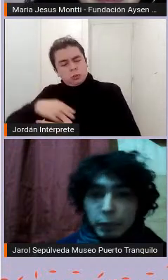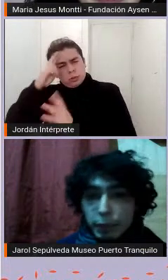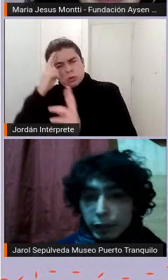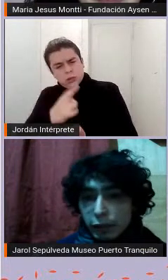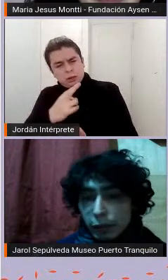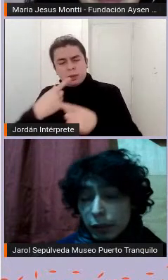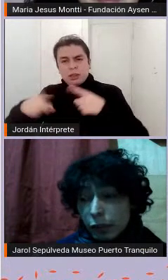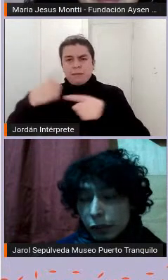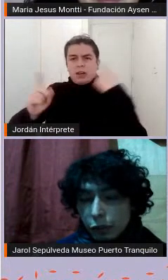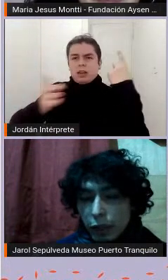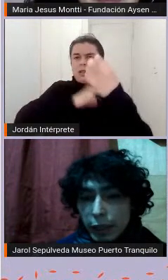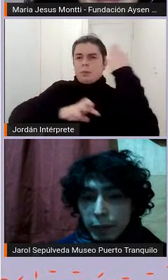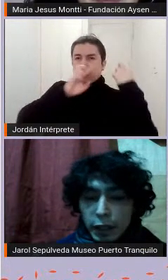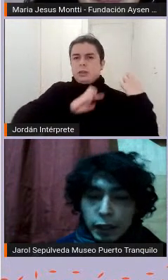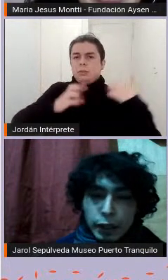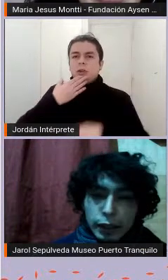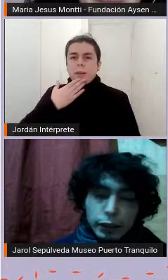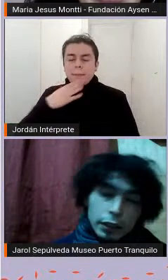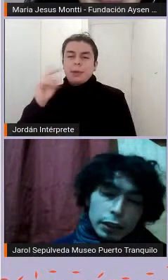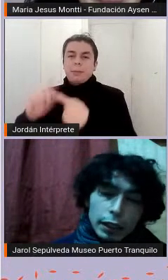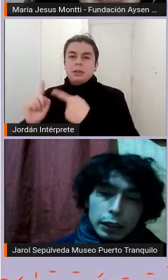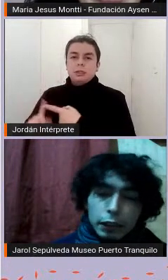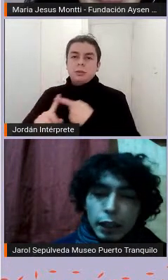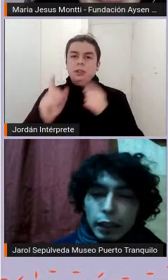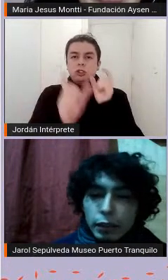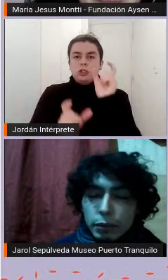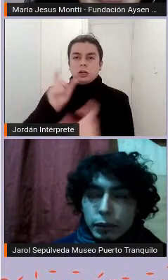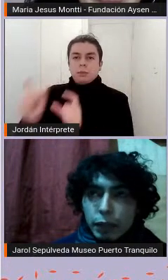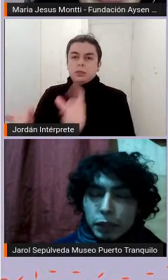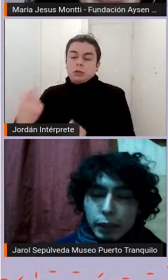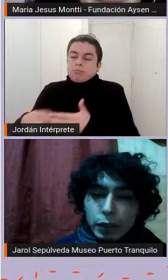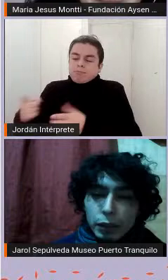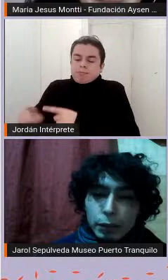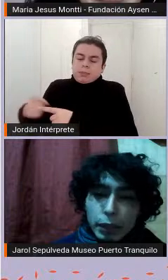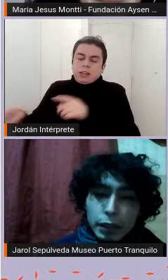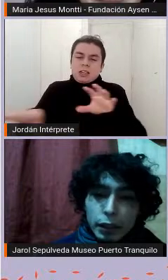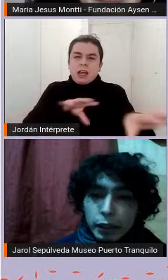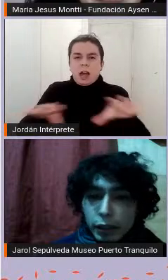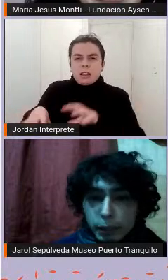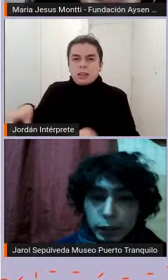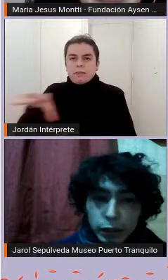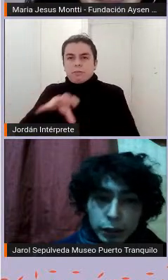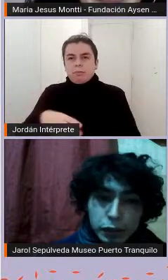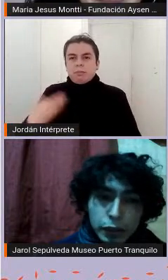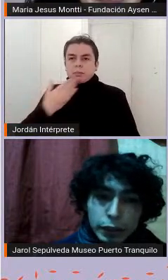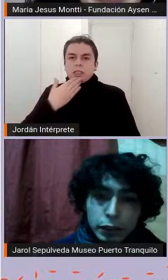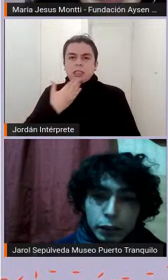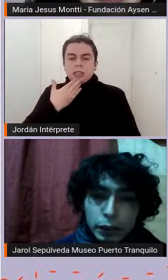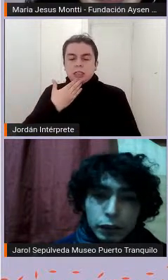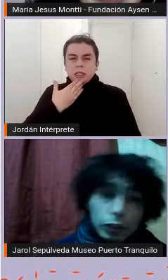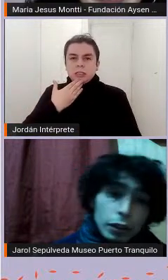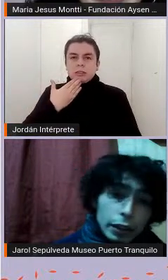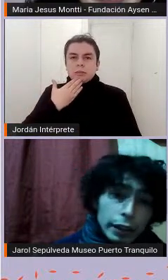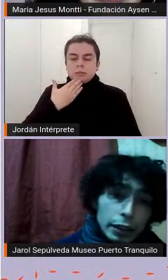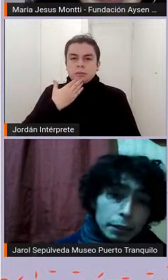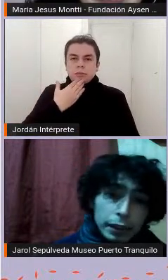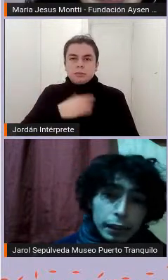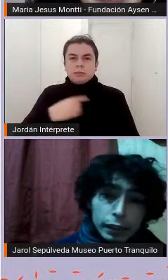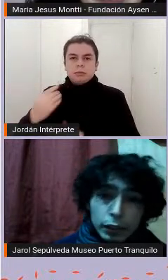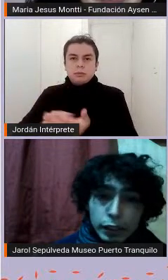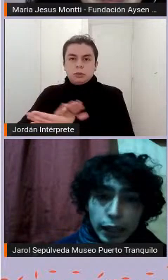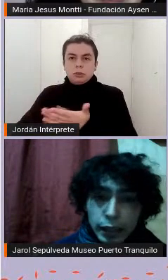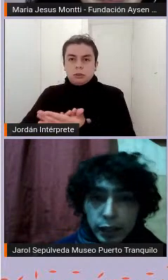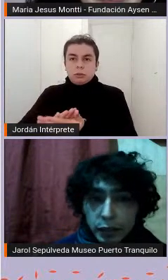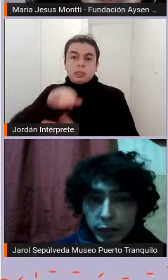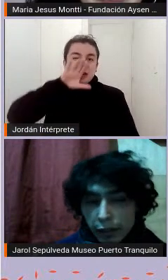y también participación ciudadana. Ciertas actividades, o podríamos llamarlos también validadores respecto a lo que mencionaba anteriormente, son jornadas de limpieza